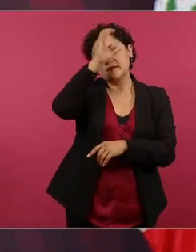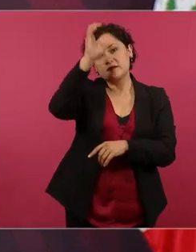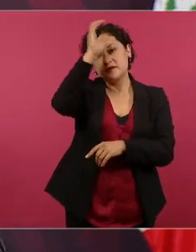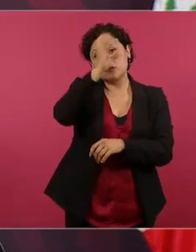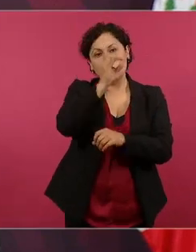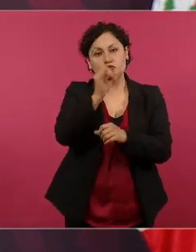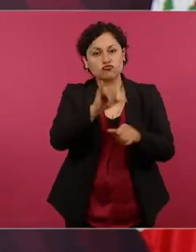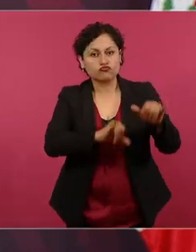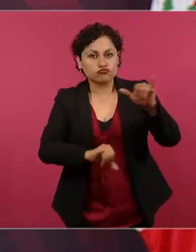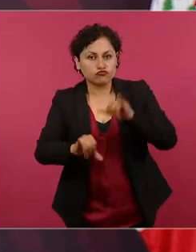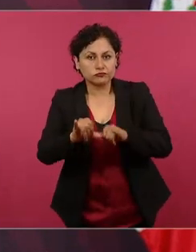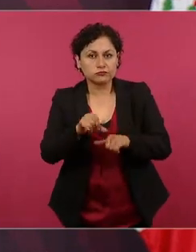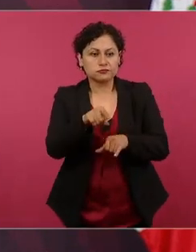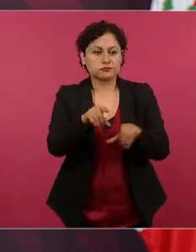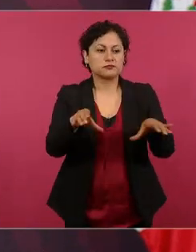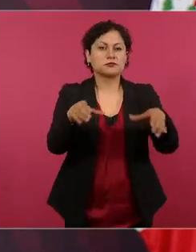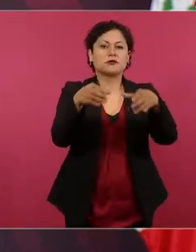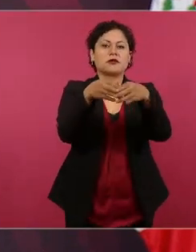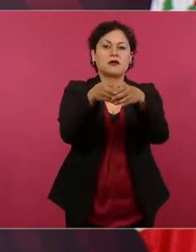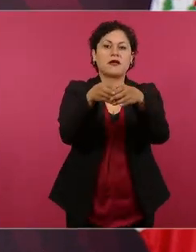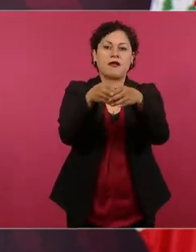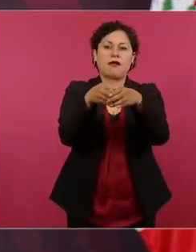ahora es